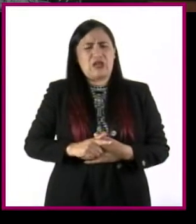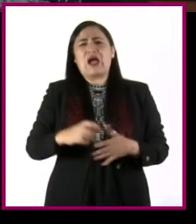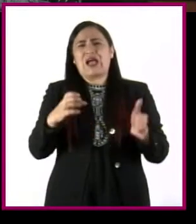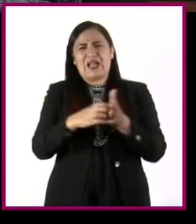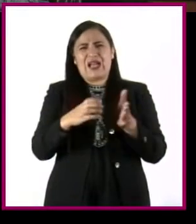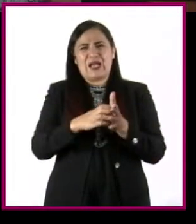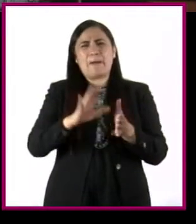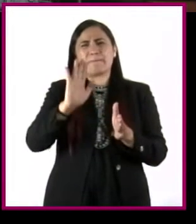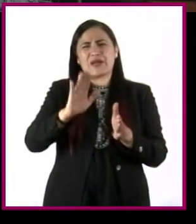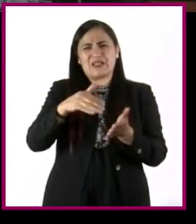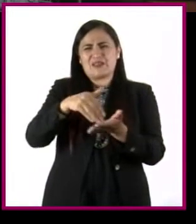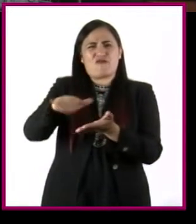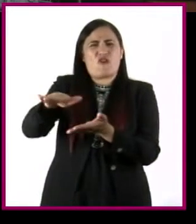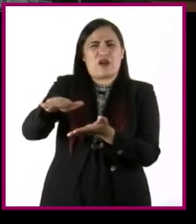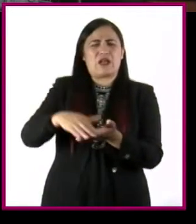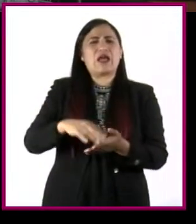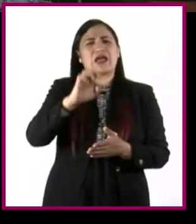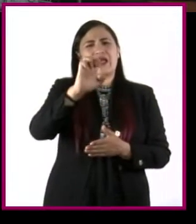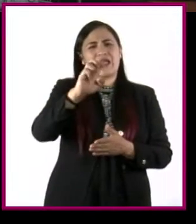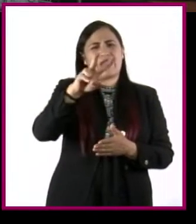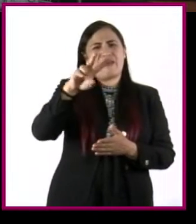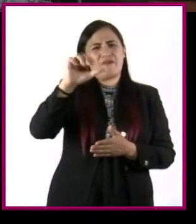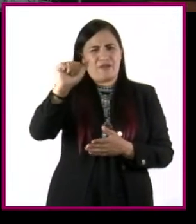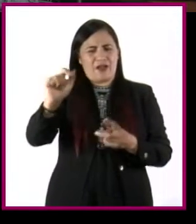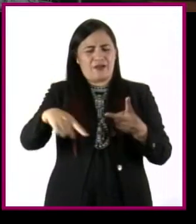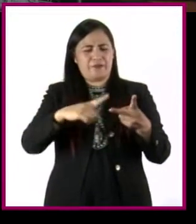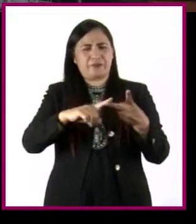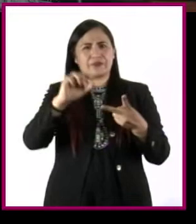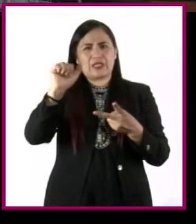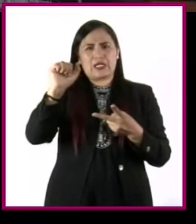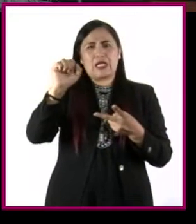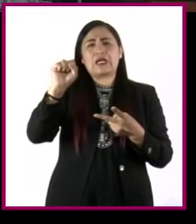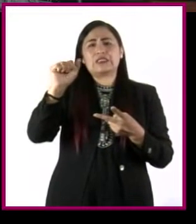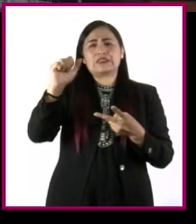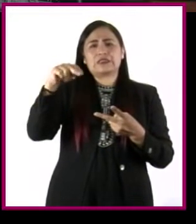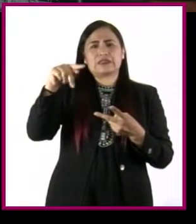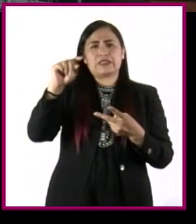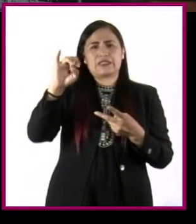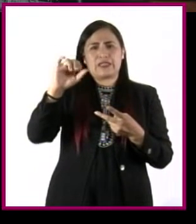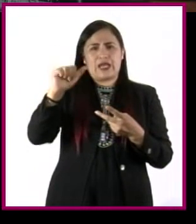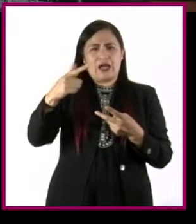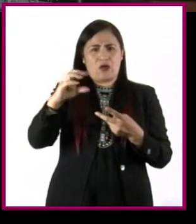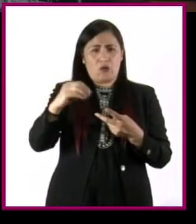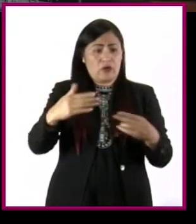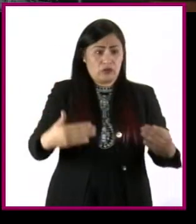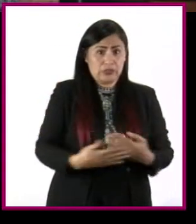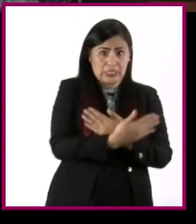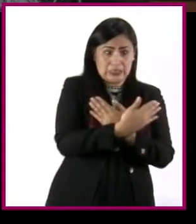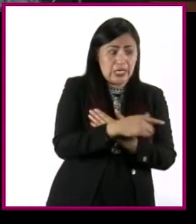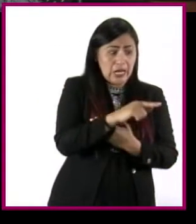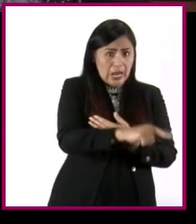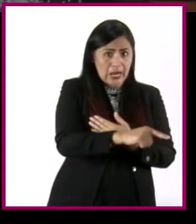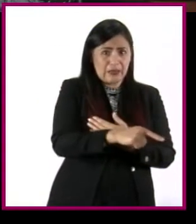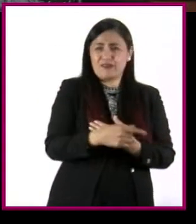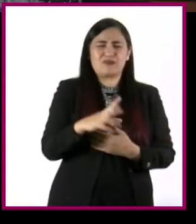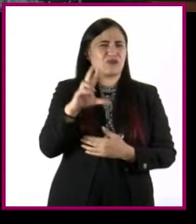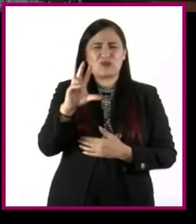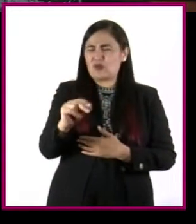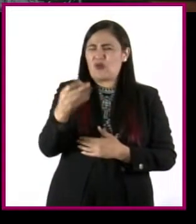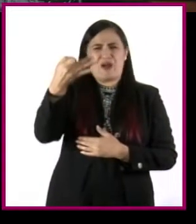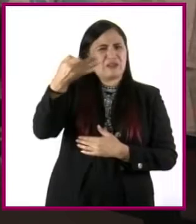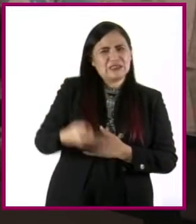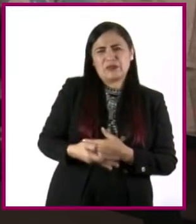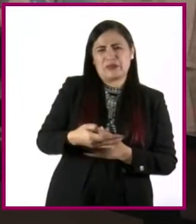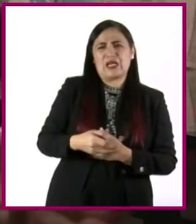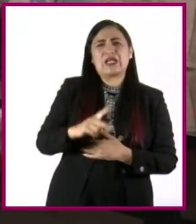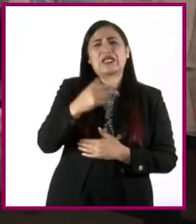y Santiago, un par de amigos que no se sienten cómodos con el género que les adjudicaron de niños y buscan su propia